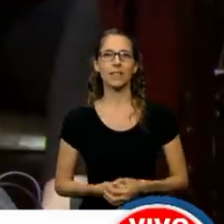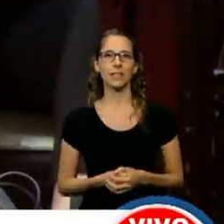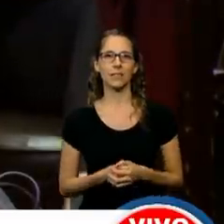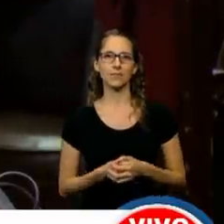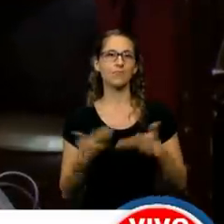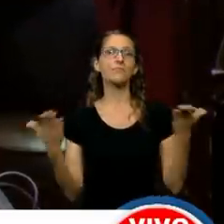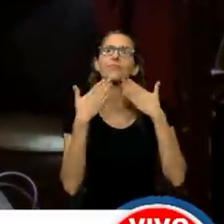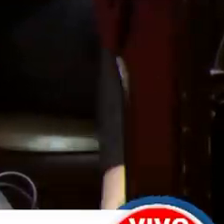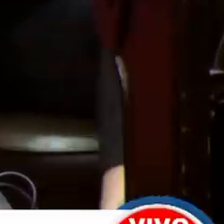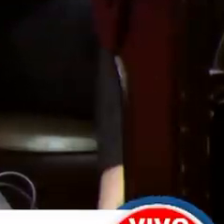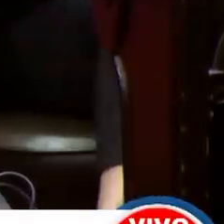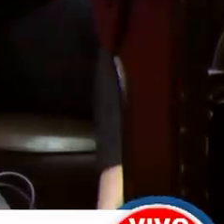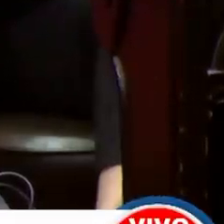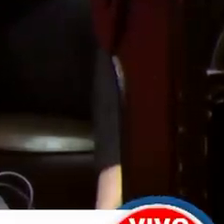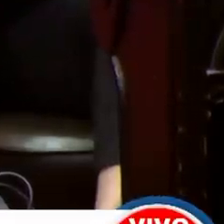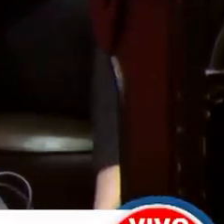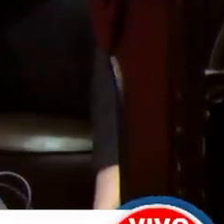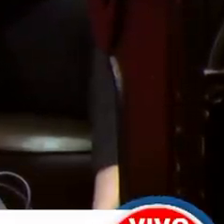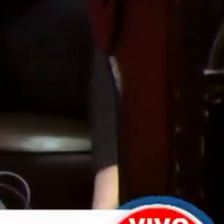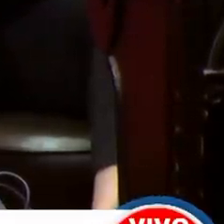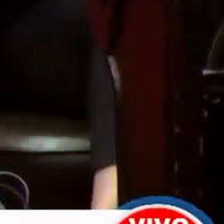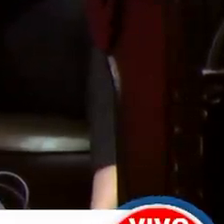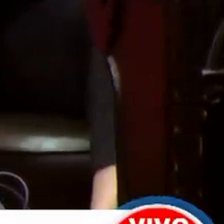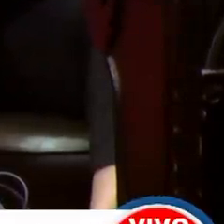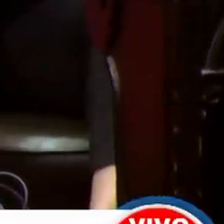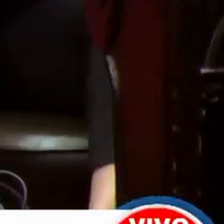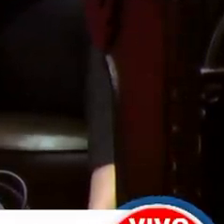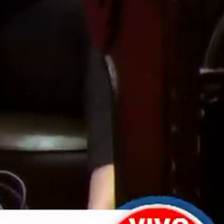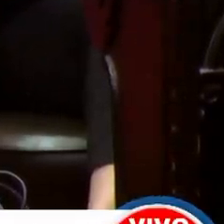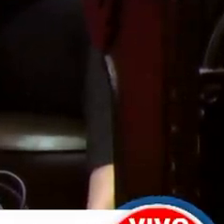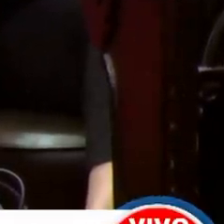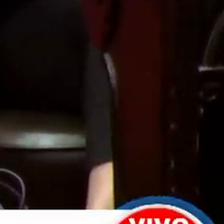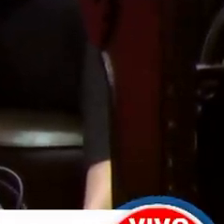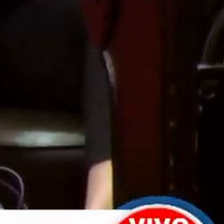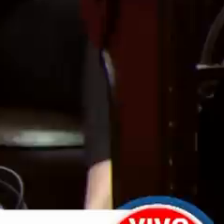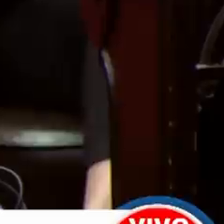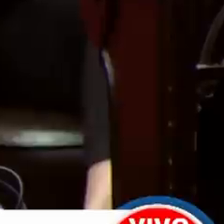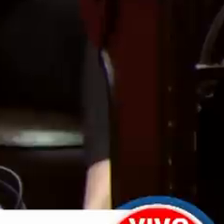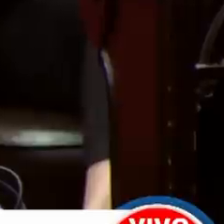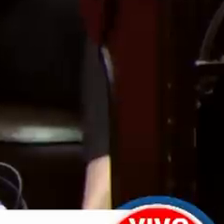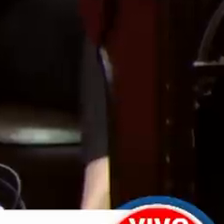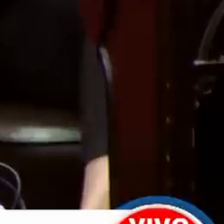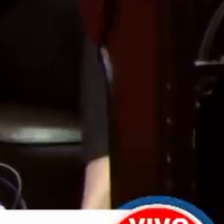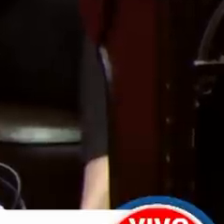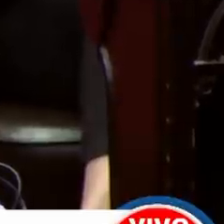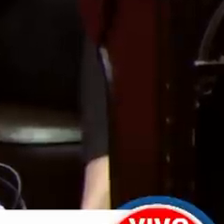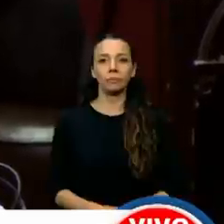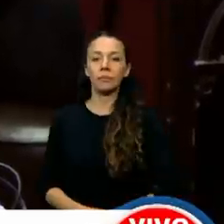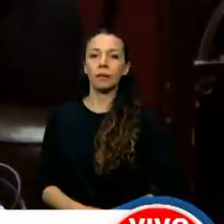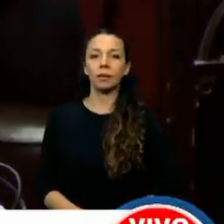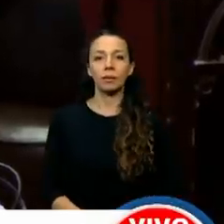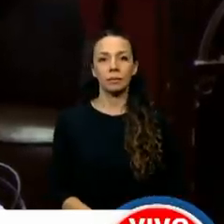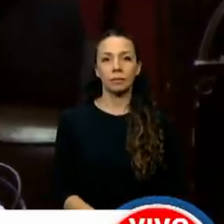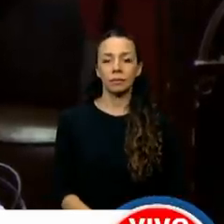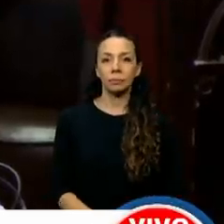gracias presidente quiero centrarme en la intervención en dos aspectos que